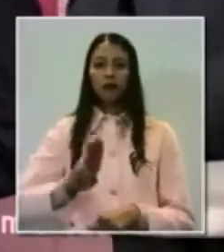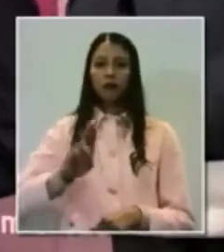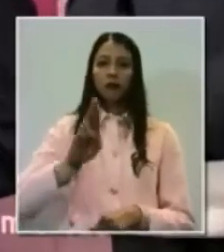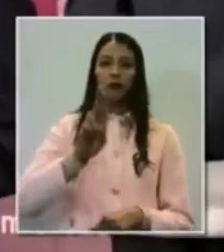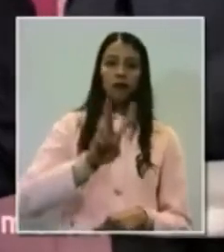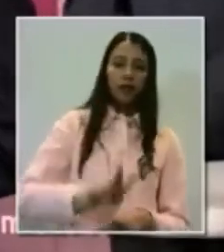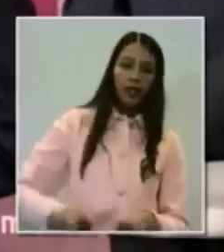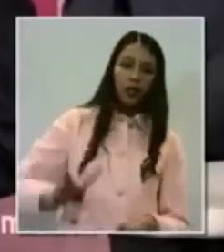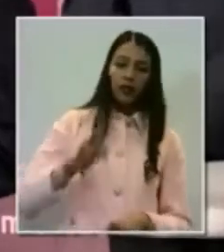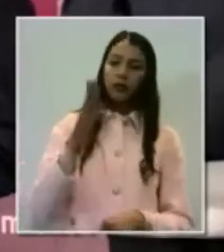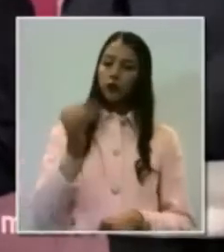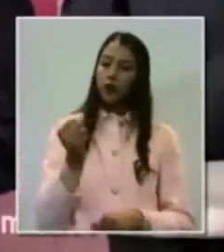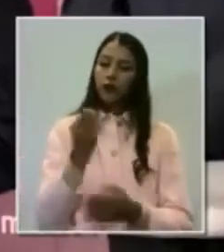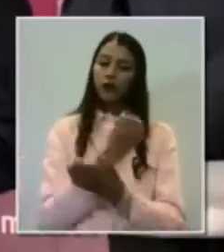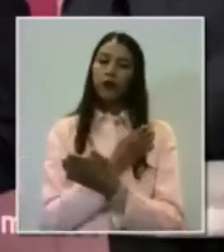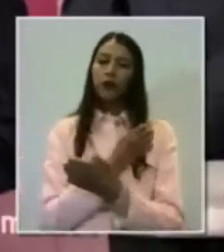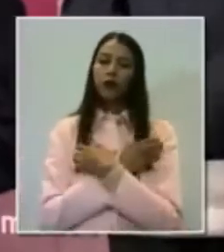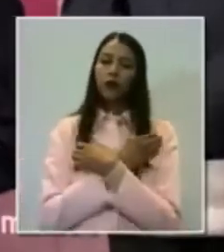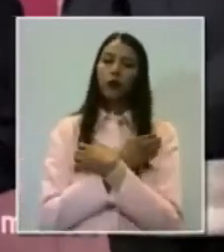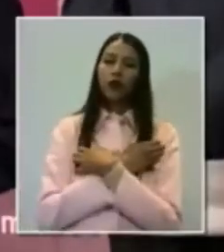viernes 9 con educación física.